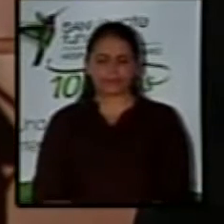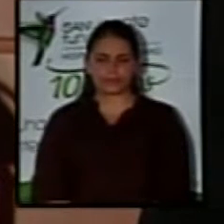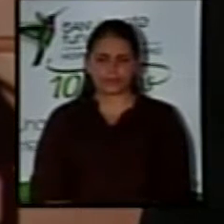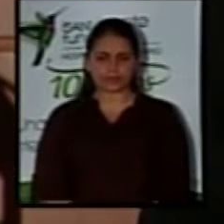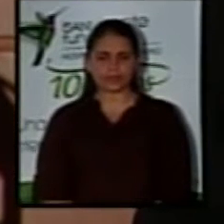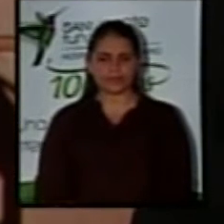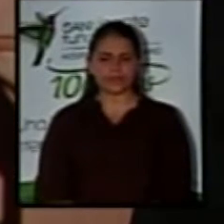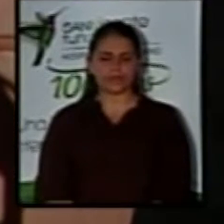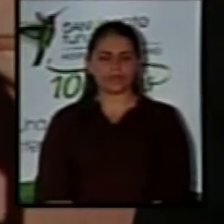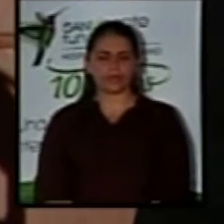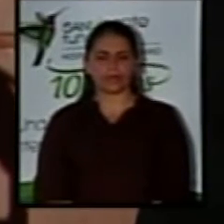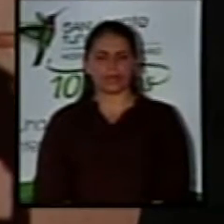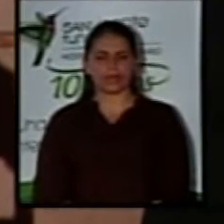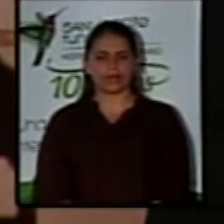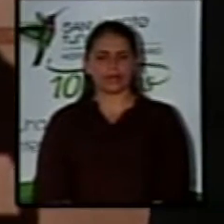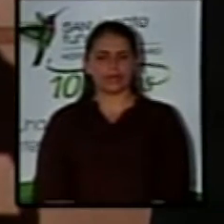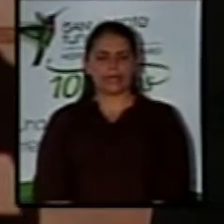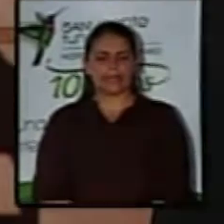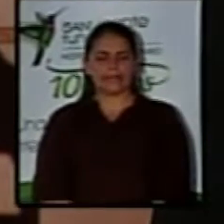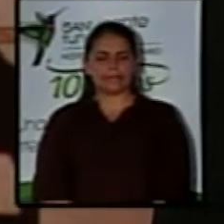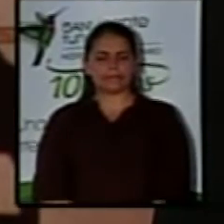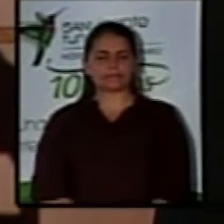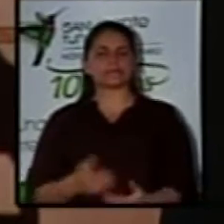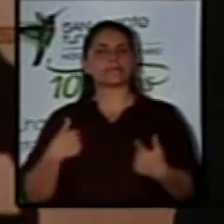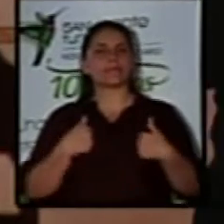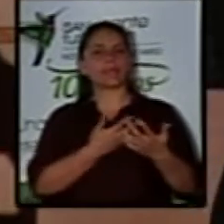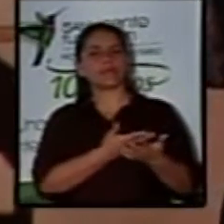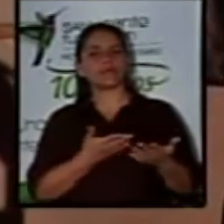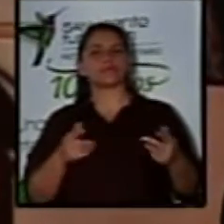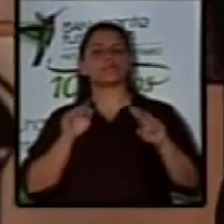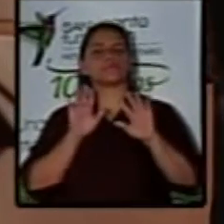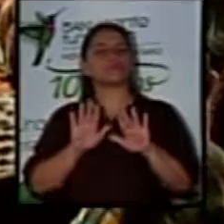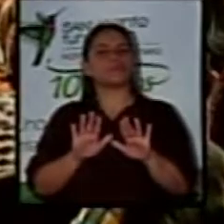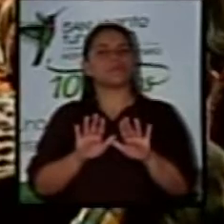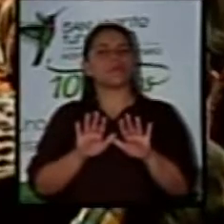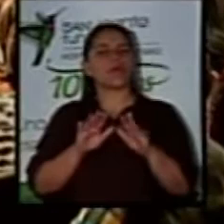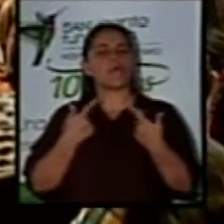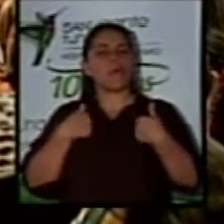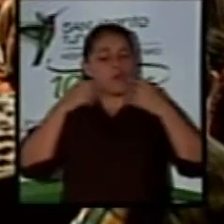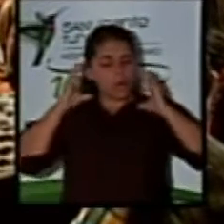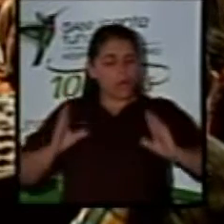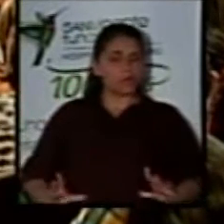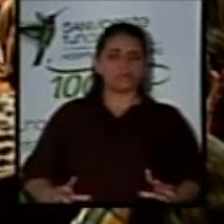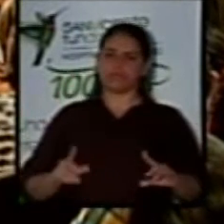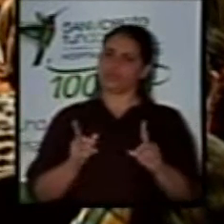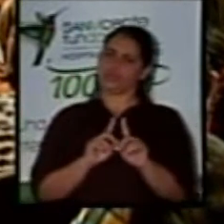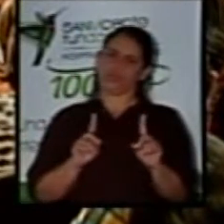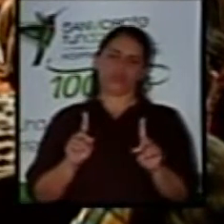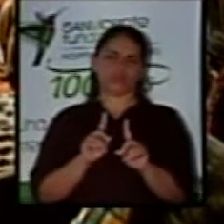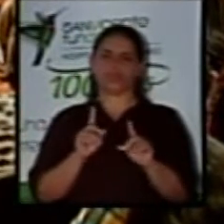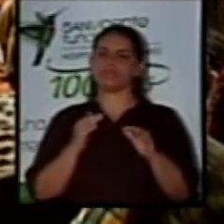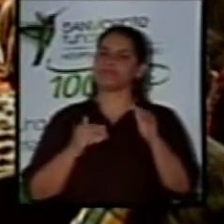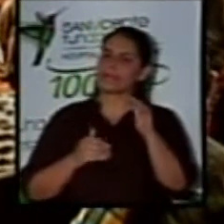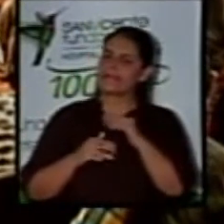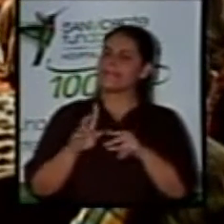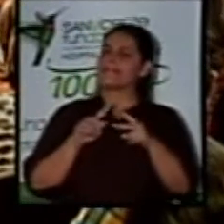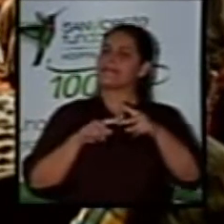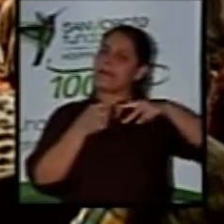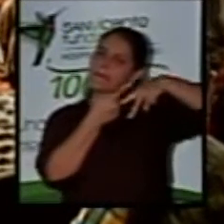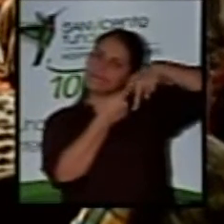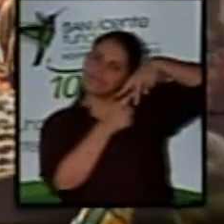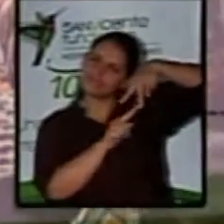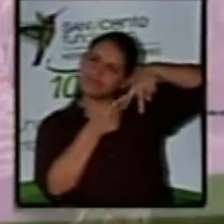Pero no solamente está la parte física, el funcionamiento de estas bombas músculos venosas, sino que las venas tienen